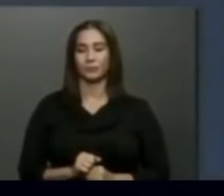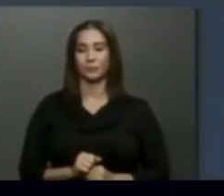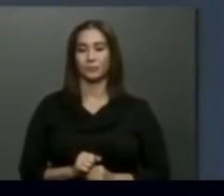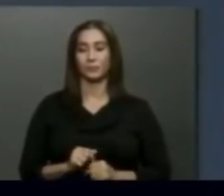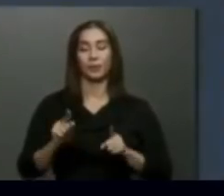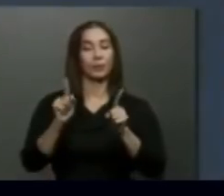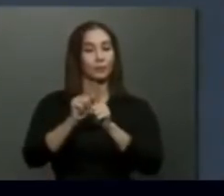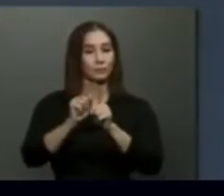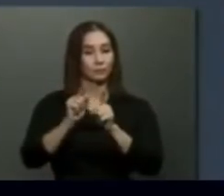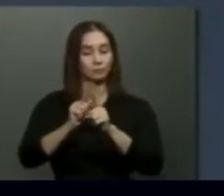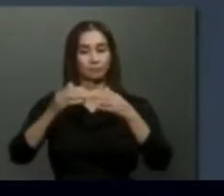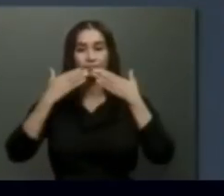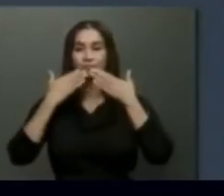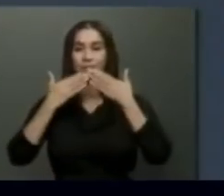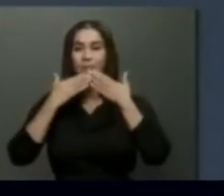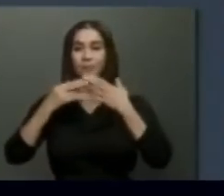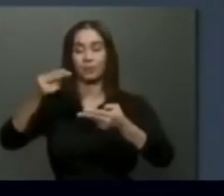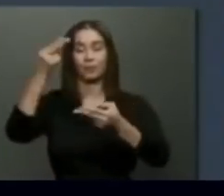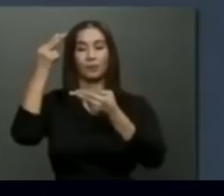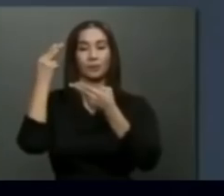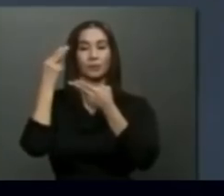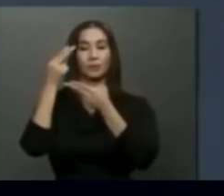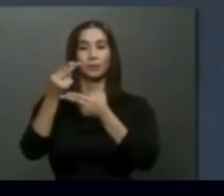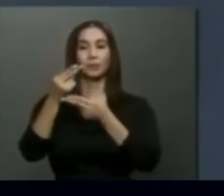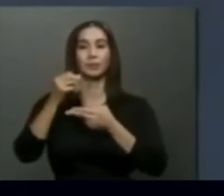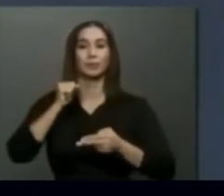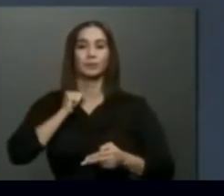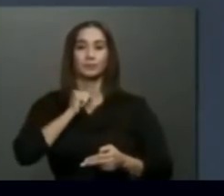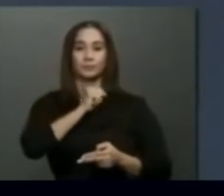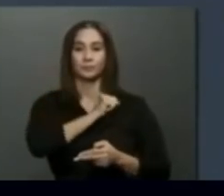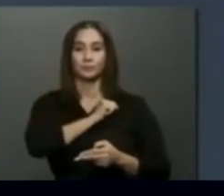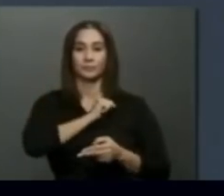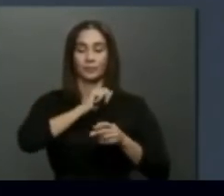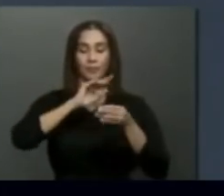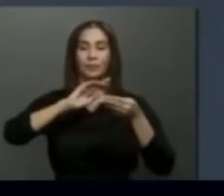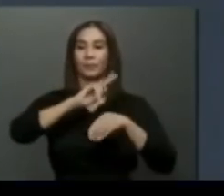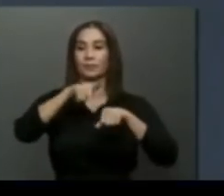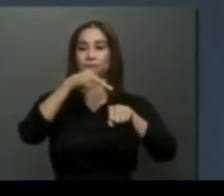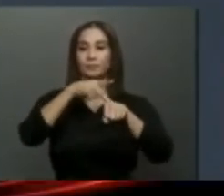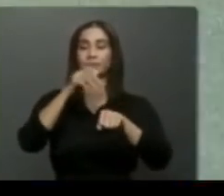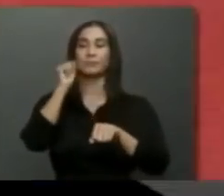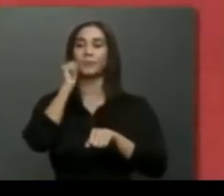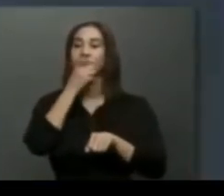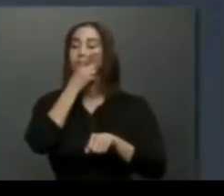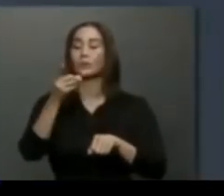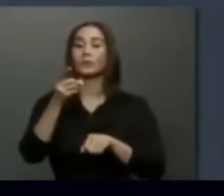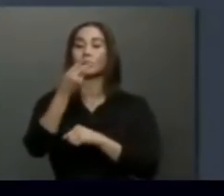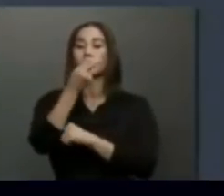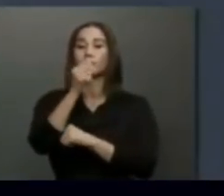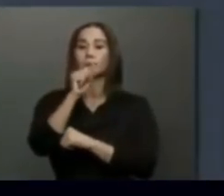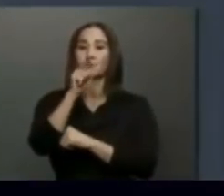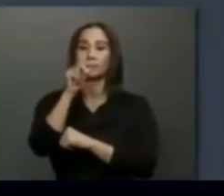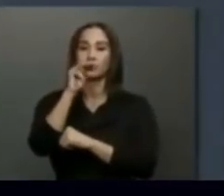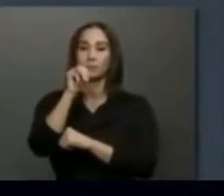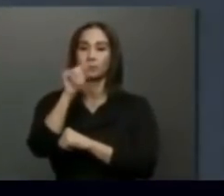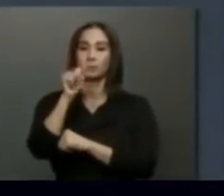De igual forma, agradecemos al honorable senador de la provincia de Santo Domingo, señor Antonio Taveras Guzmán.